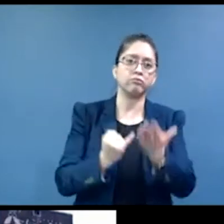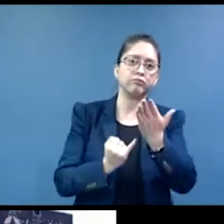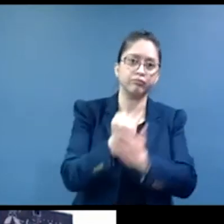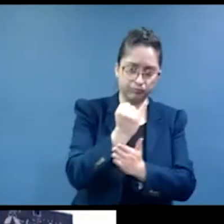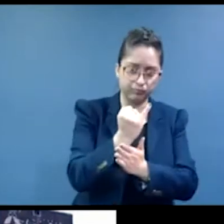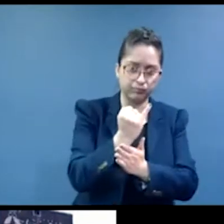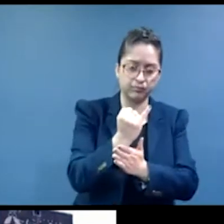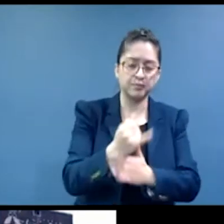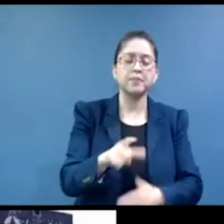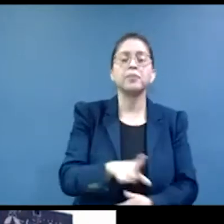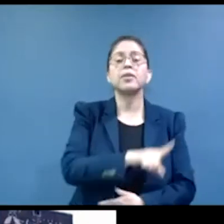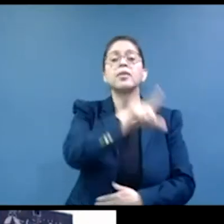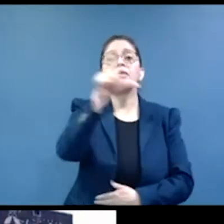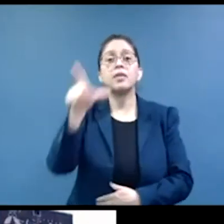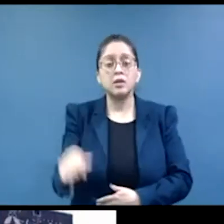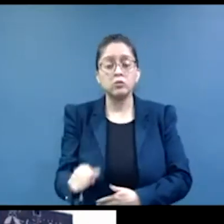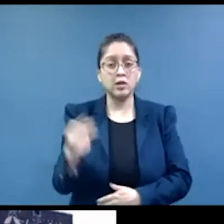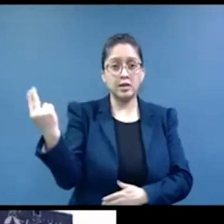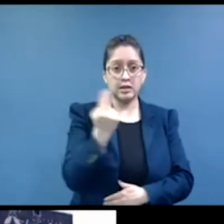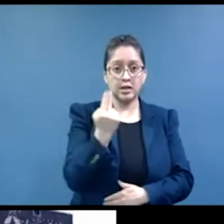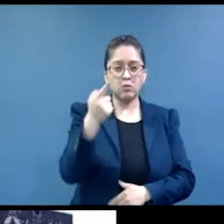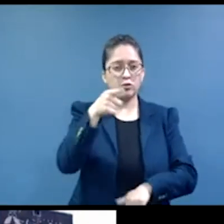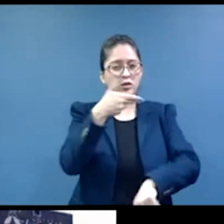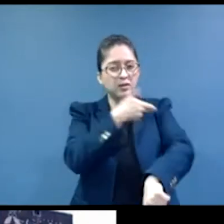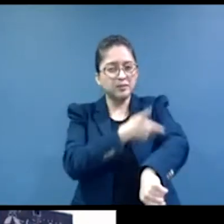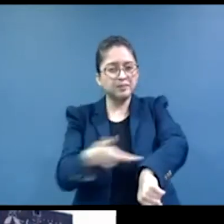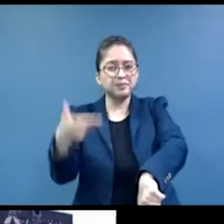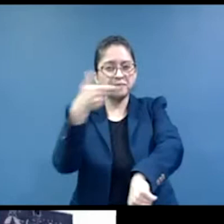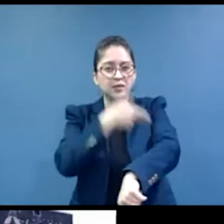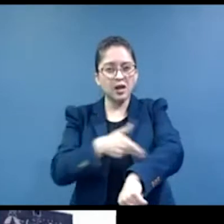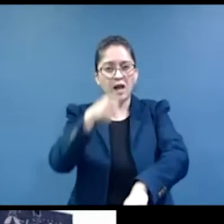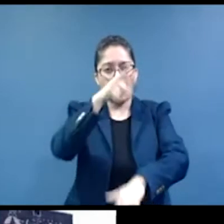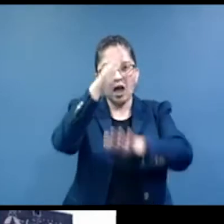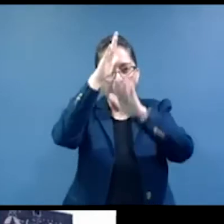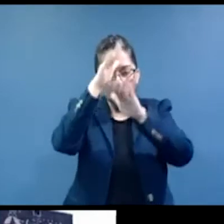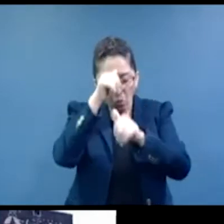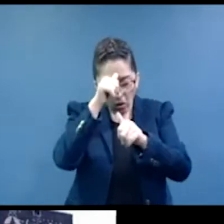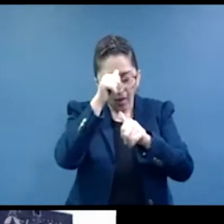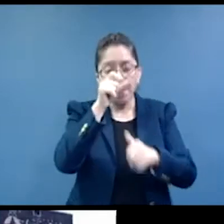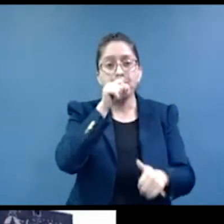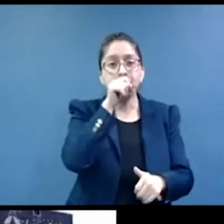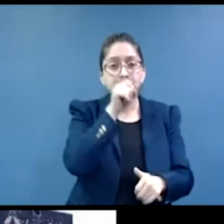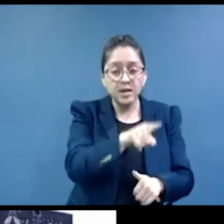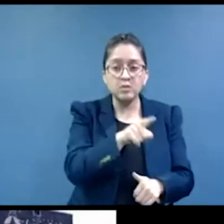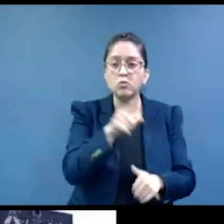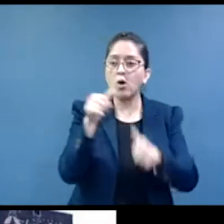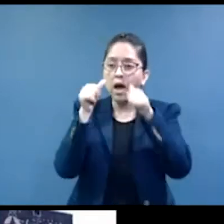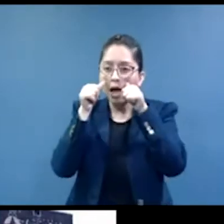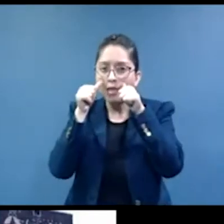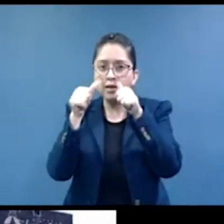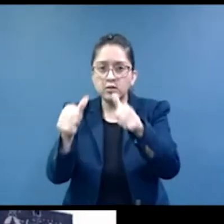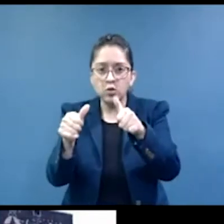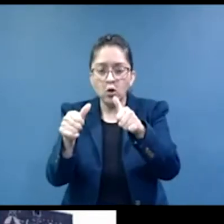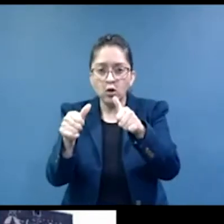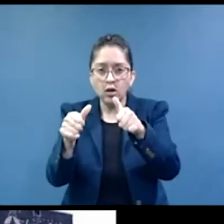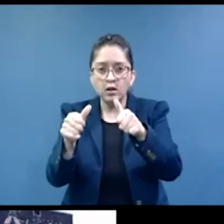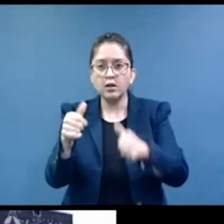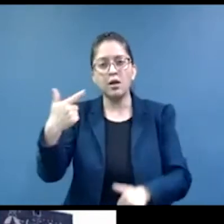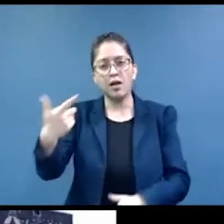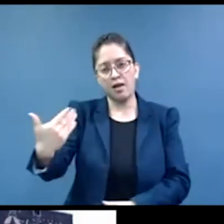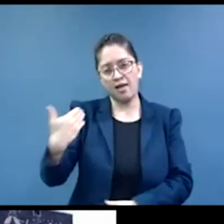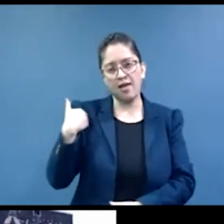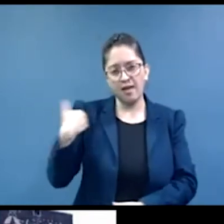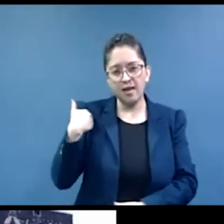una regulación, en cuanto a la provisión de servicios, lo que hemos visto es que